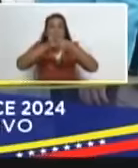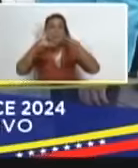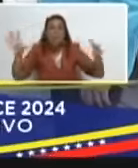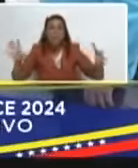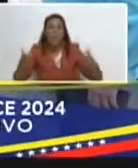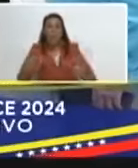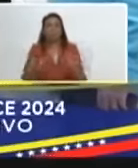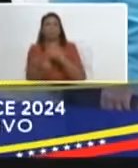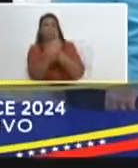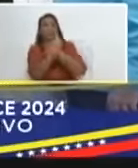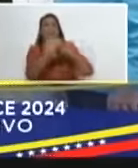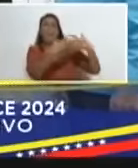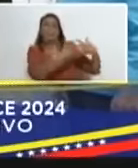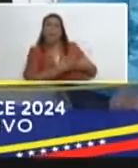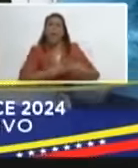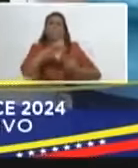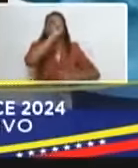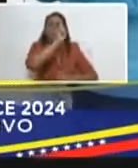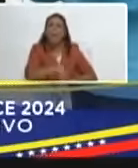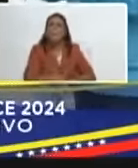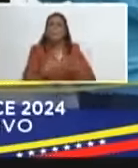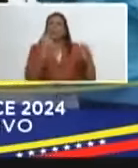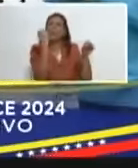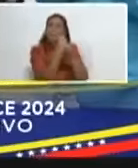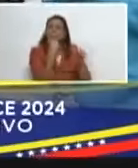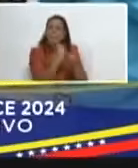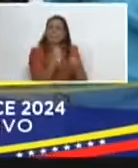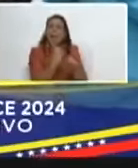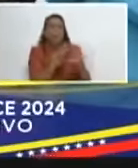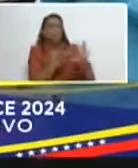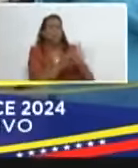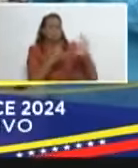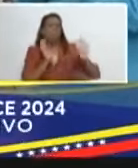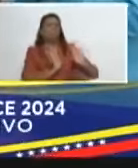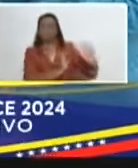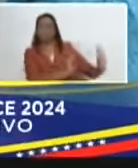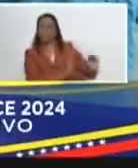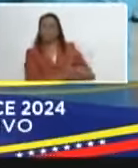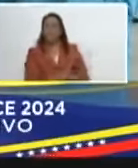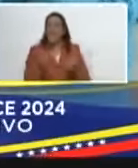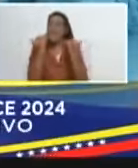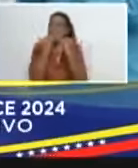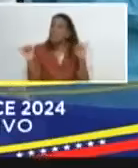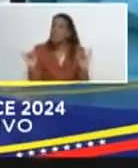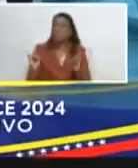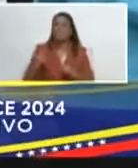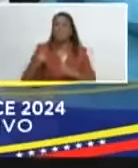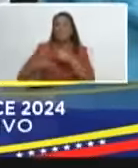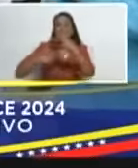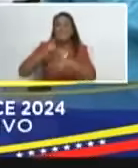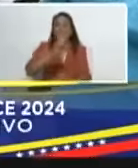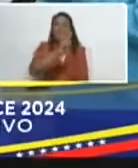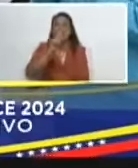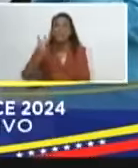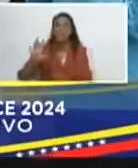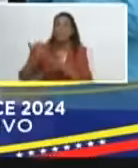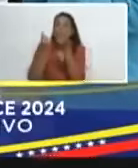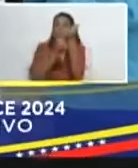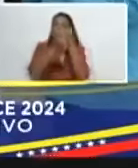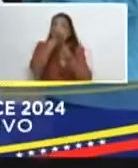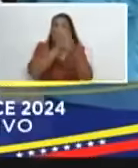las amenazas del Imperio Gringo también con su trabajo, con su producción. La independencia del siglo XXI es